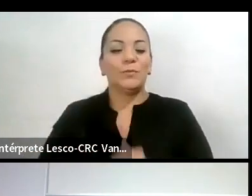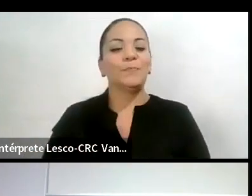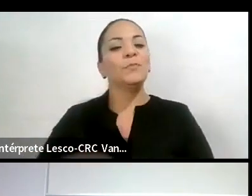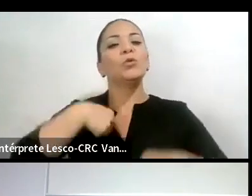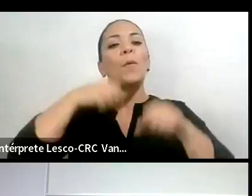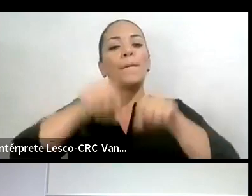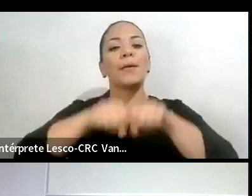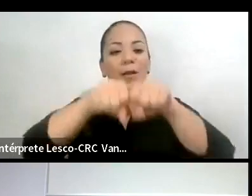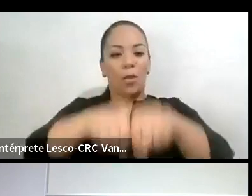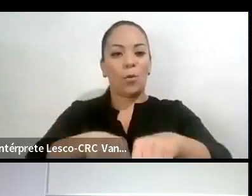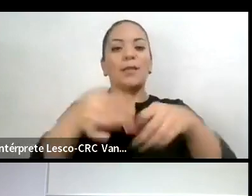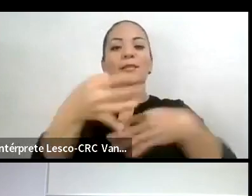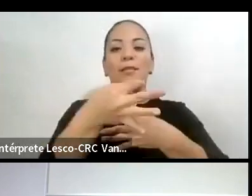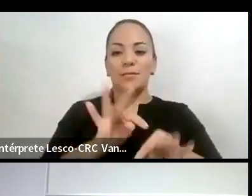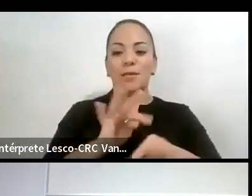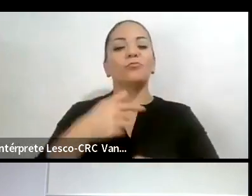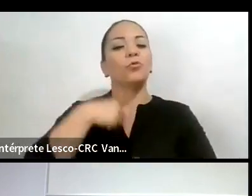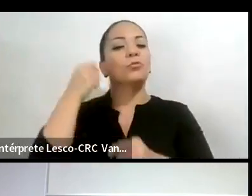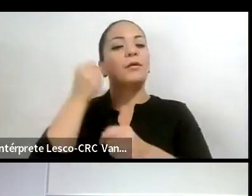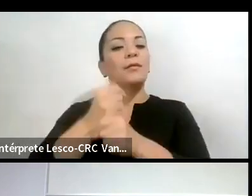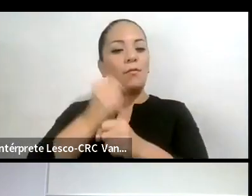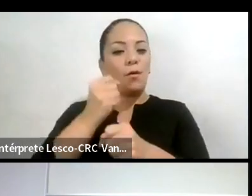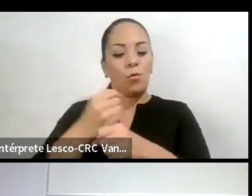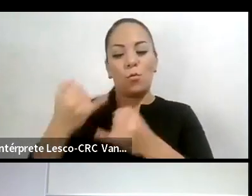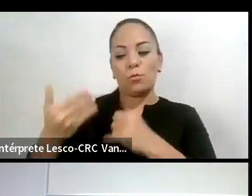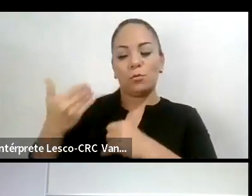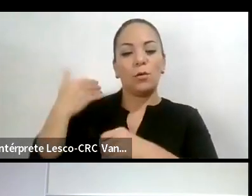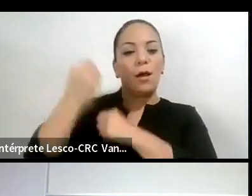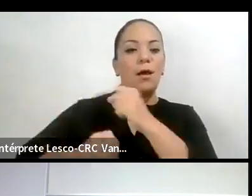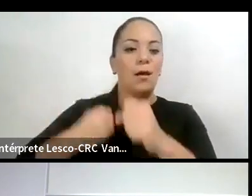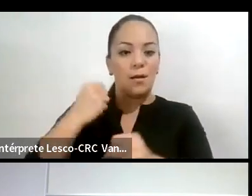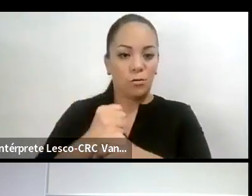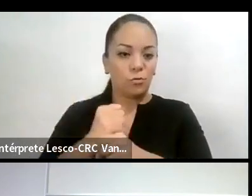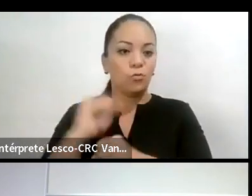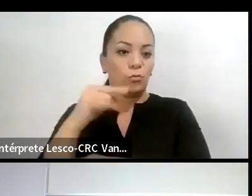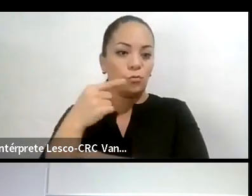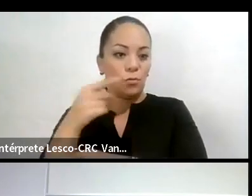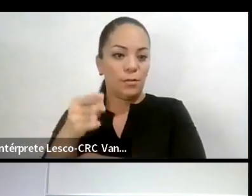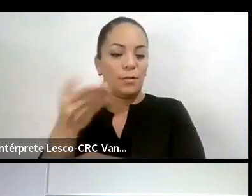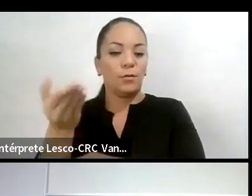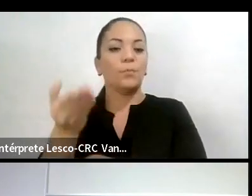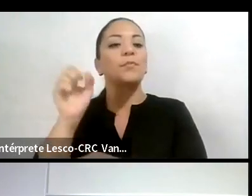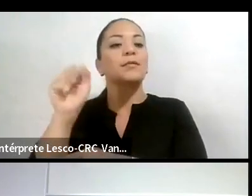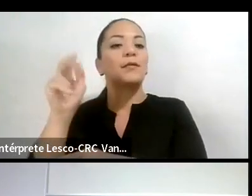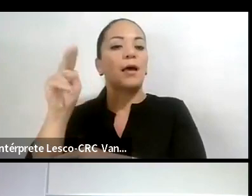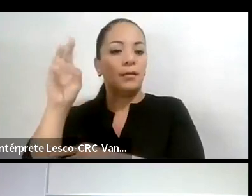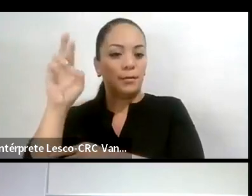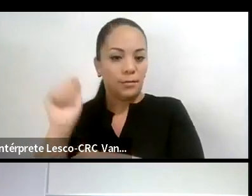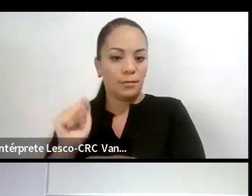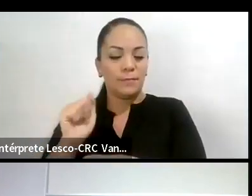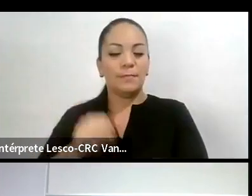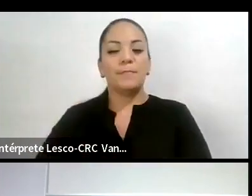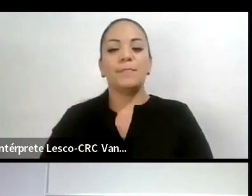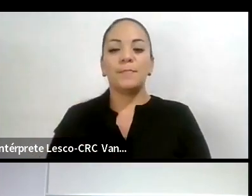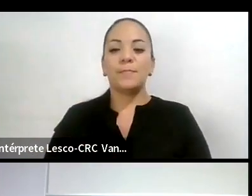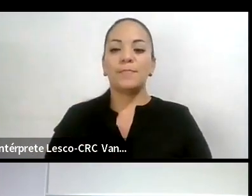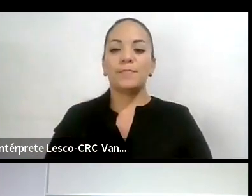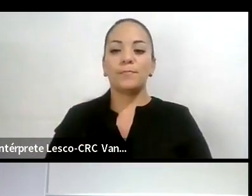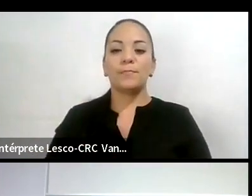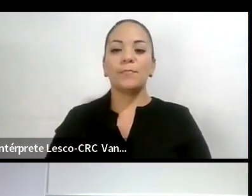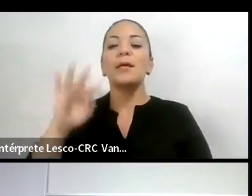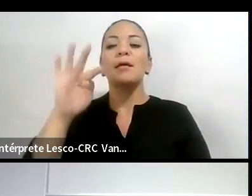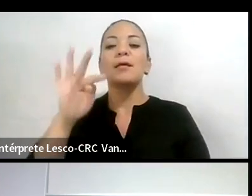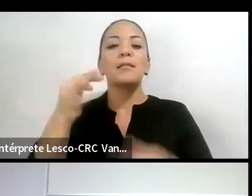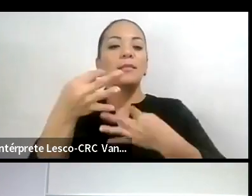gradué del taller, he trabajado ahí en los últimos años, como bien decía Sandra, en el taller